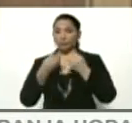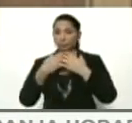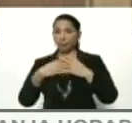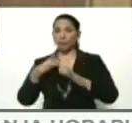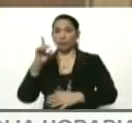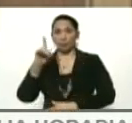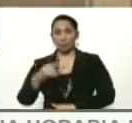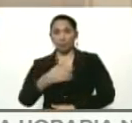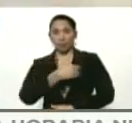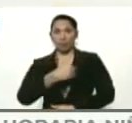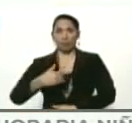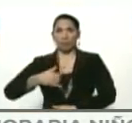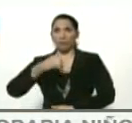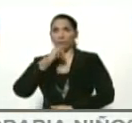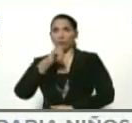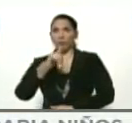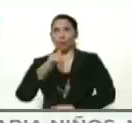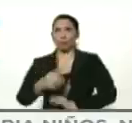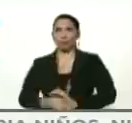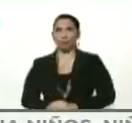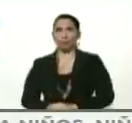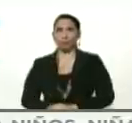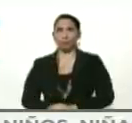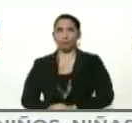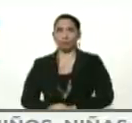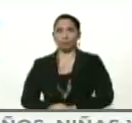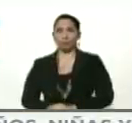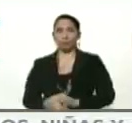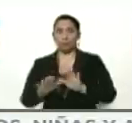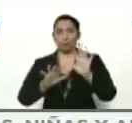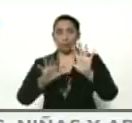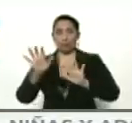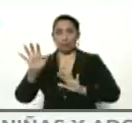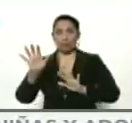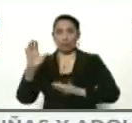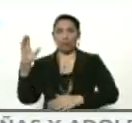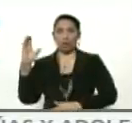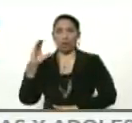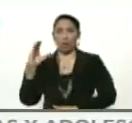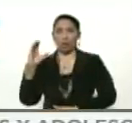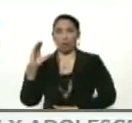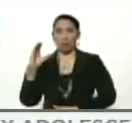debemos informar que de esos casos, 15 son de Colombia